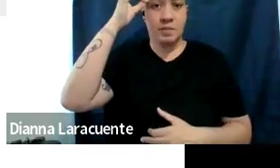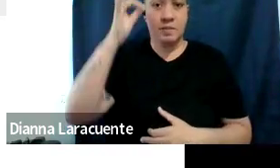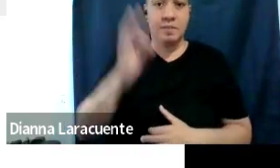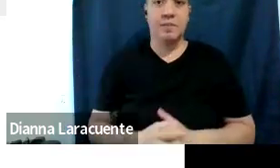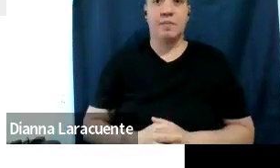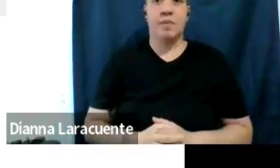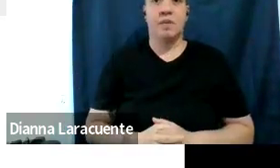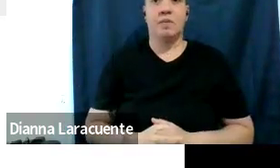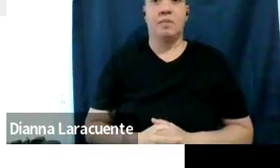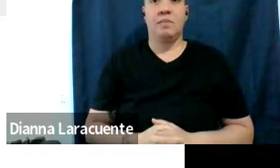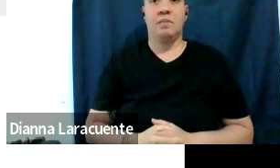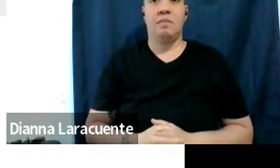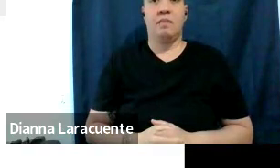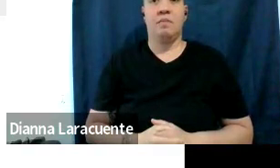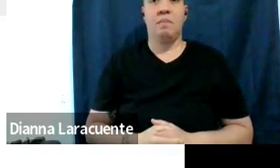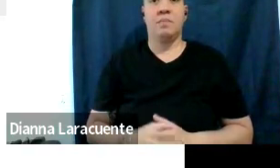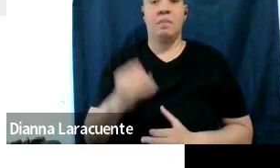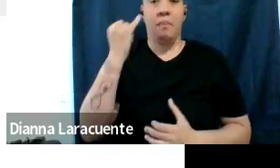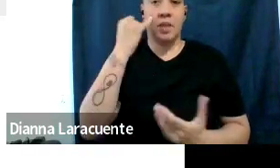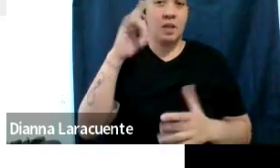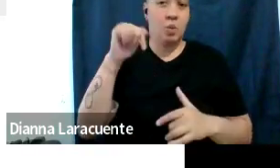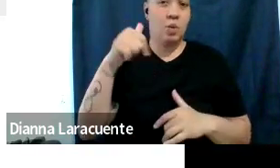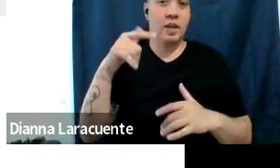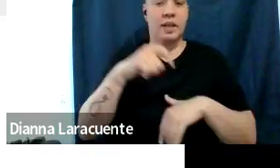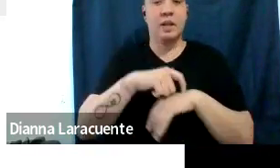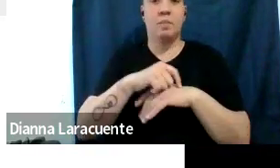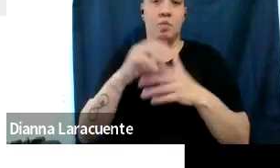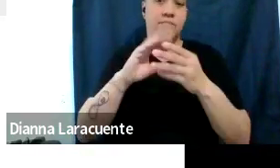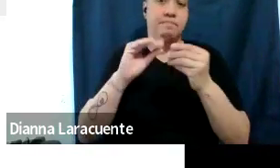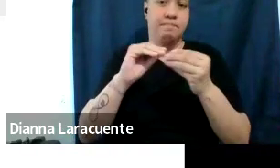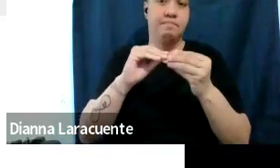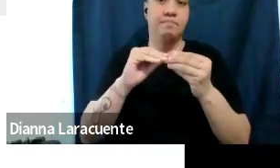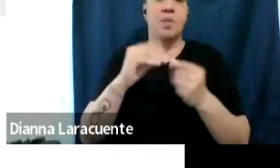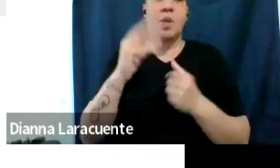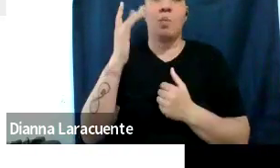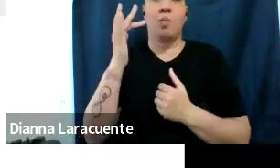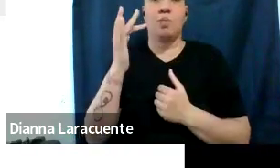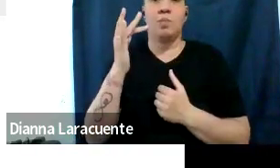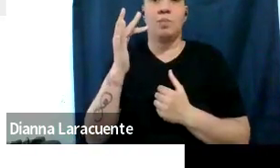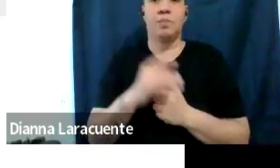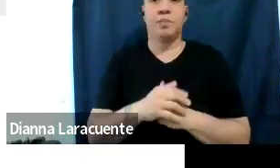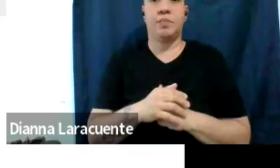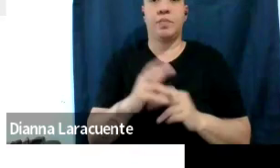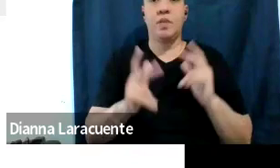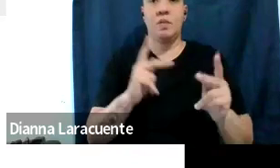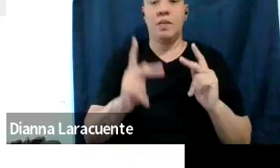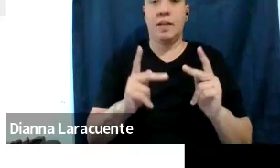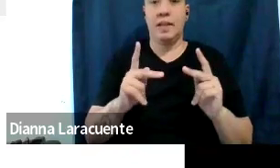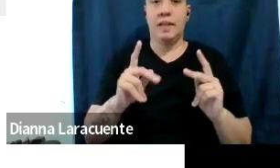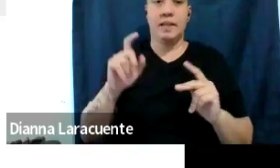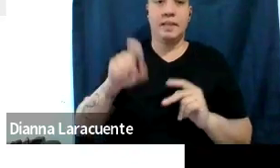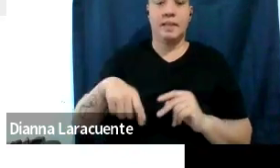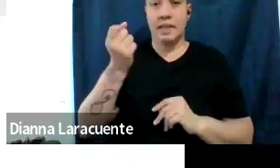más del Partido Federal, si tengo tiempo después le cuento, porque a la gente tiene que entender que hay